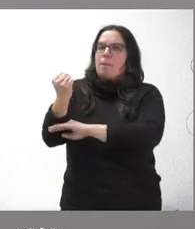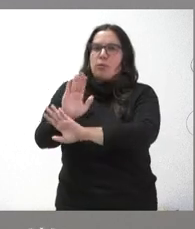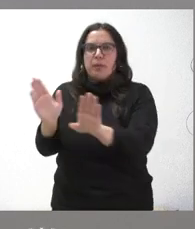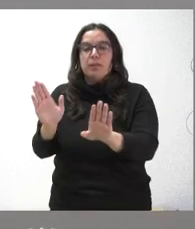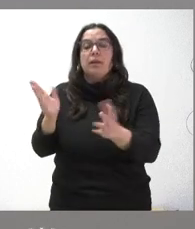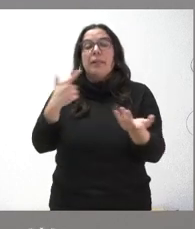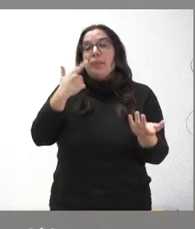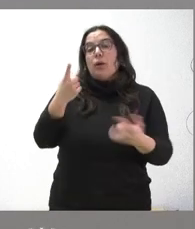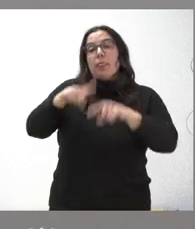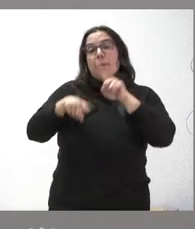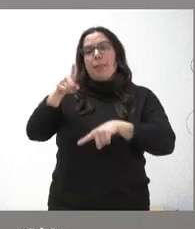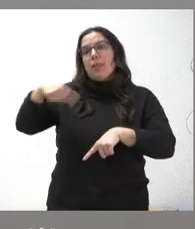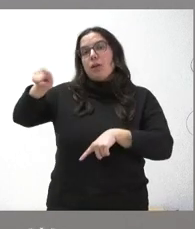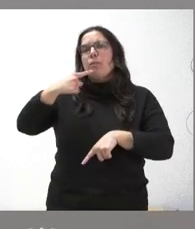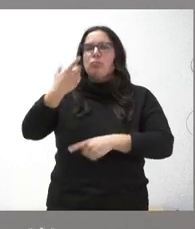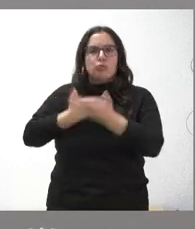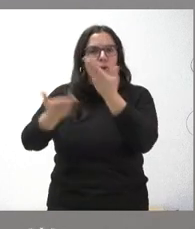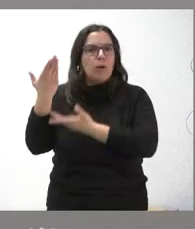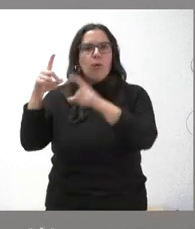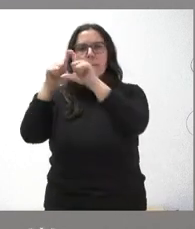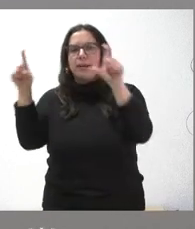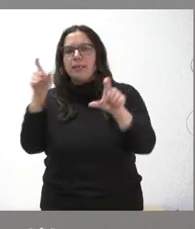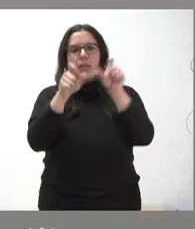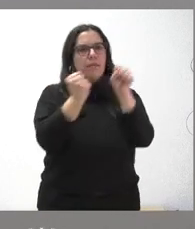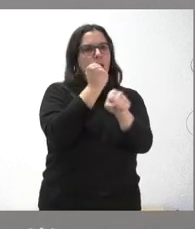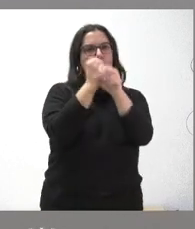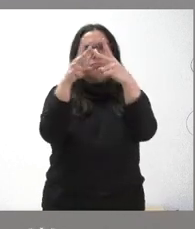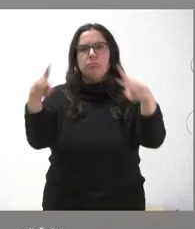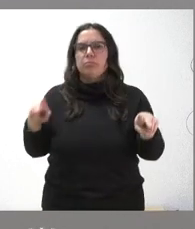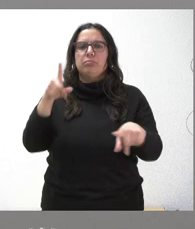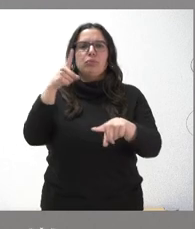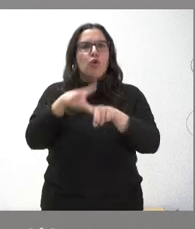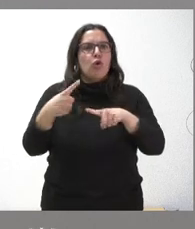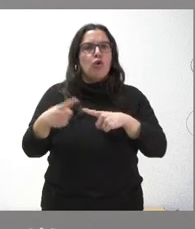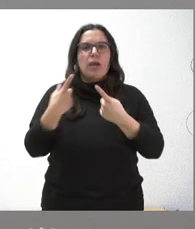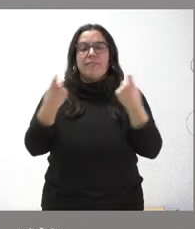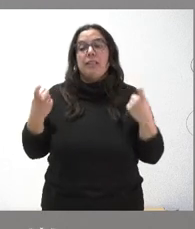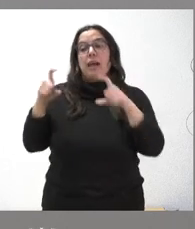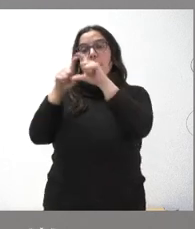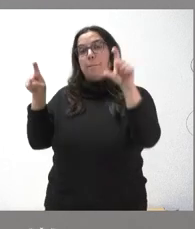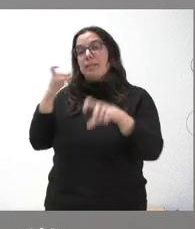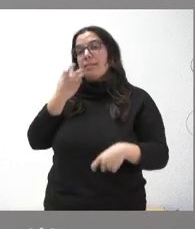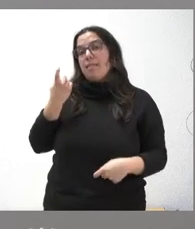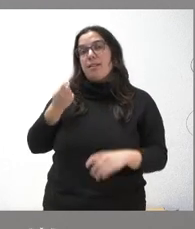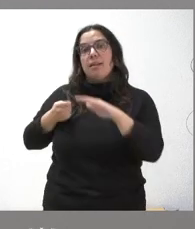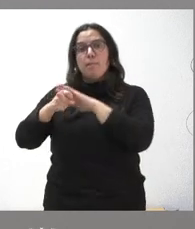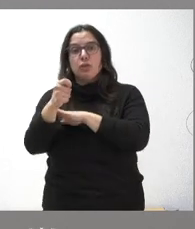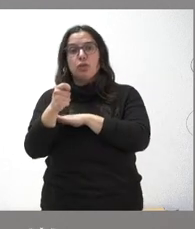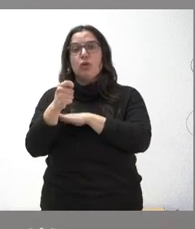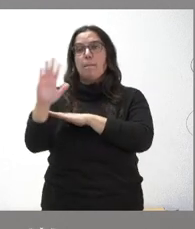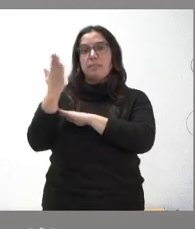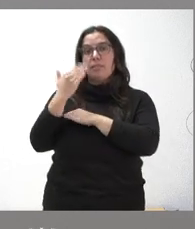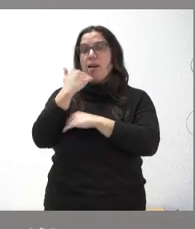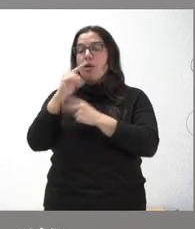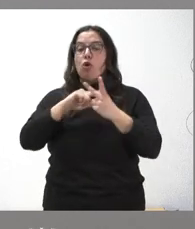sí le puedo decir es que vamos a colaborar tanto con la empresa como con los trabajadores en lo que sea preciso con la empresa en las inversiones que pueda presentar